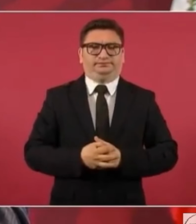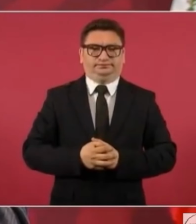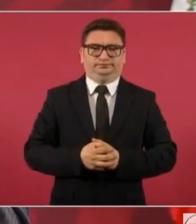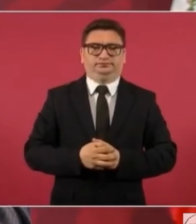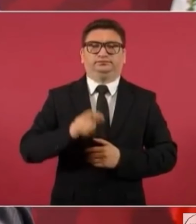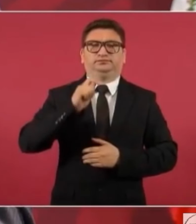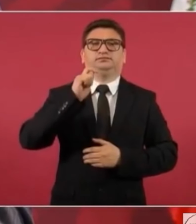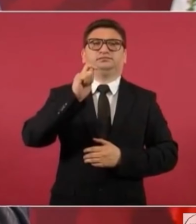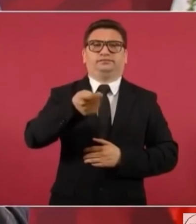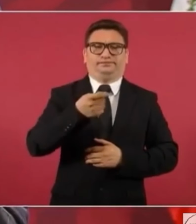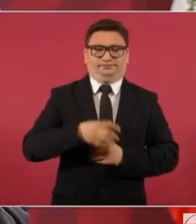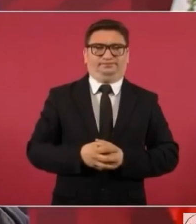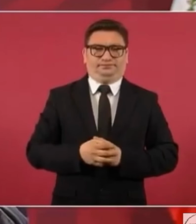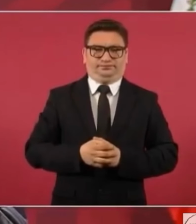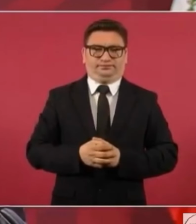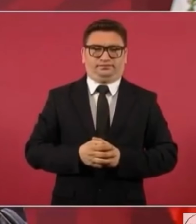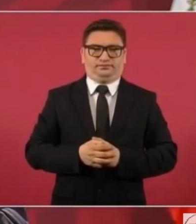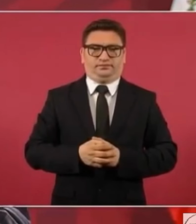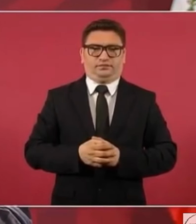Es hacer